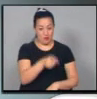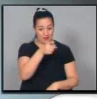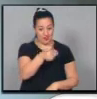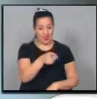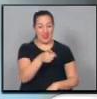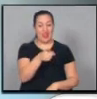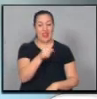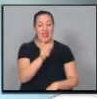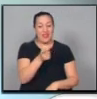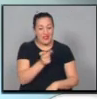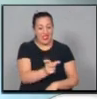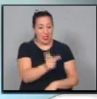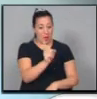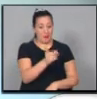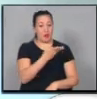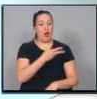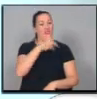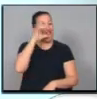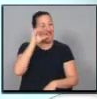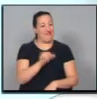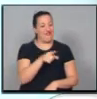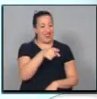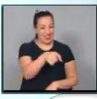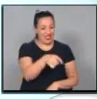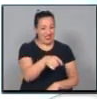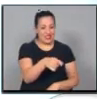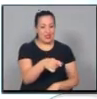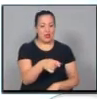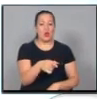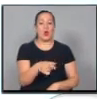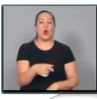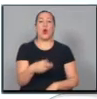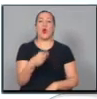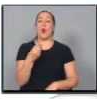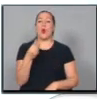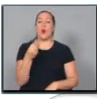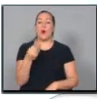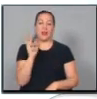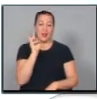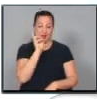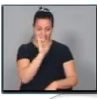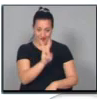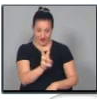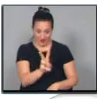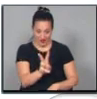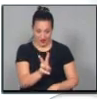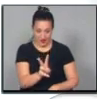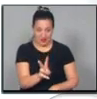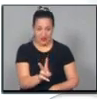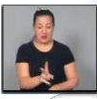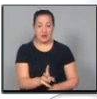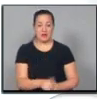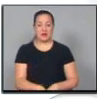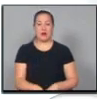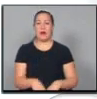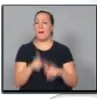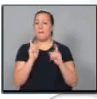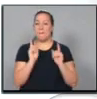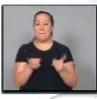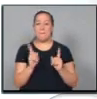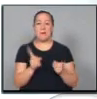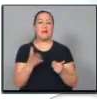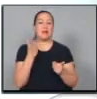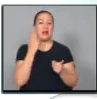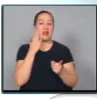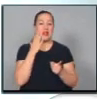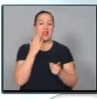el del video. Cuando podemos empatar prácticamente las dos imágenes, es exactamente la misma cara. Pablo